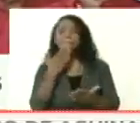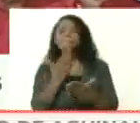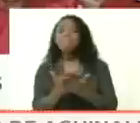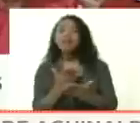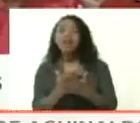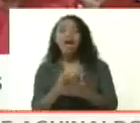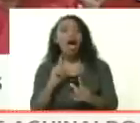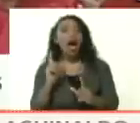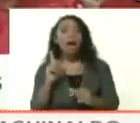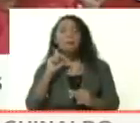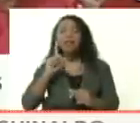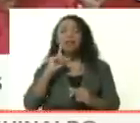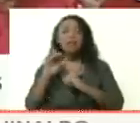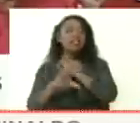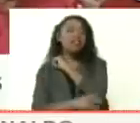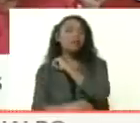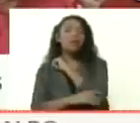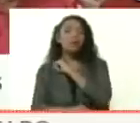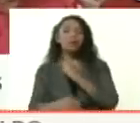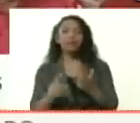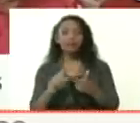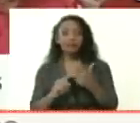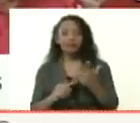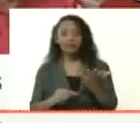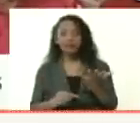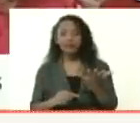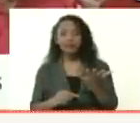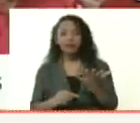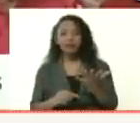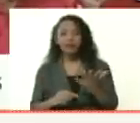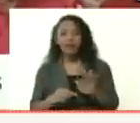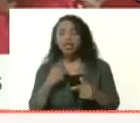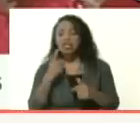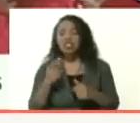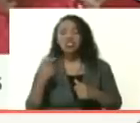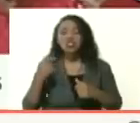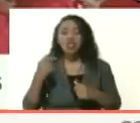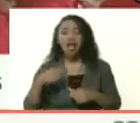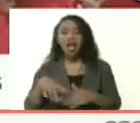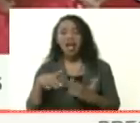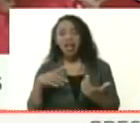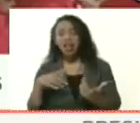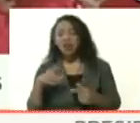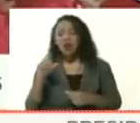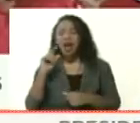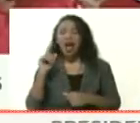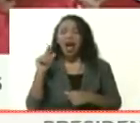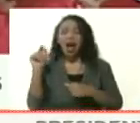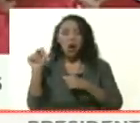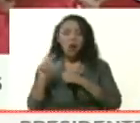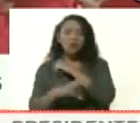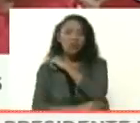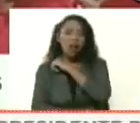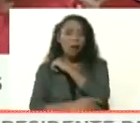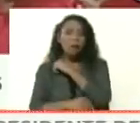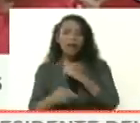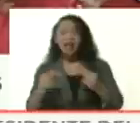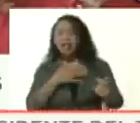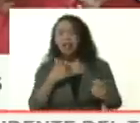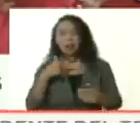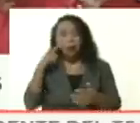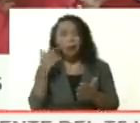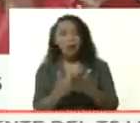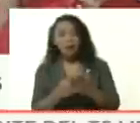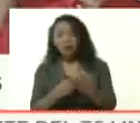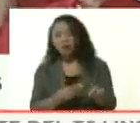Recordemos a Gerardo Blay diciendo que hubo fraude, que él iba a entregar las pruebas. ¿Dónde están? O a Ocariz diciendo que iba a